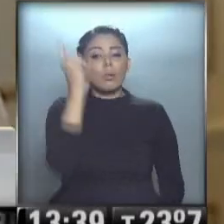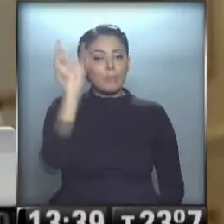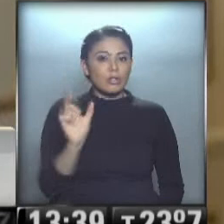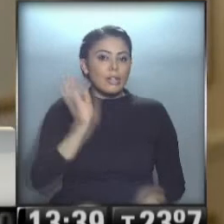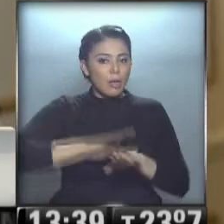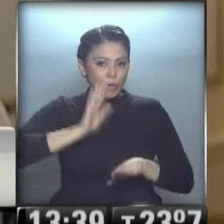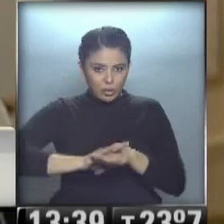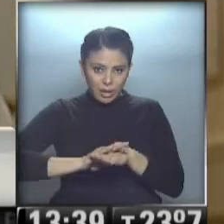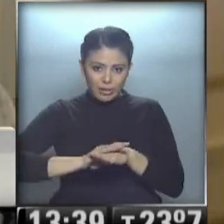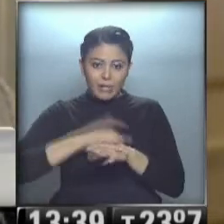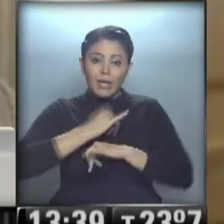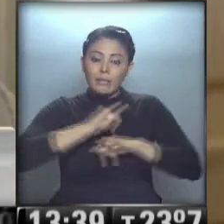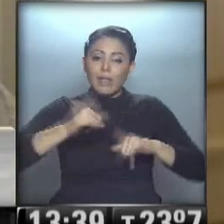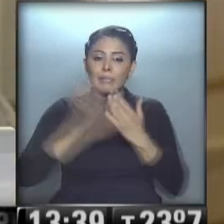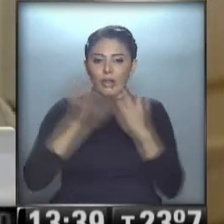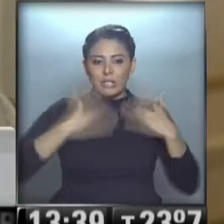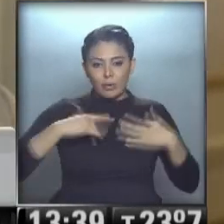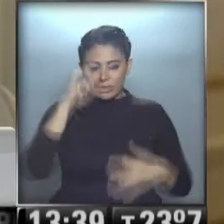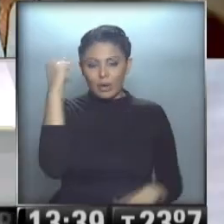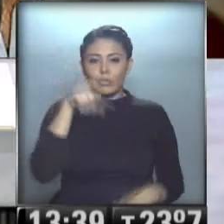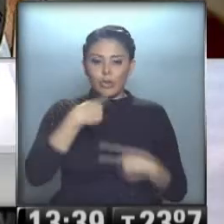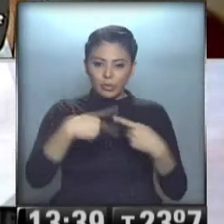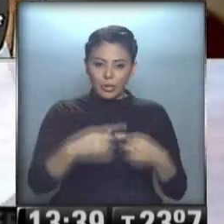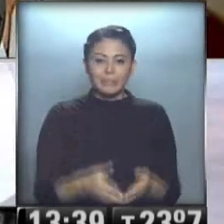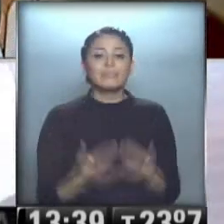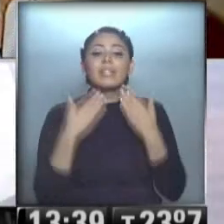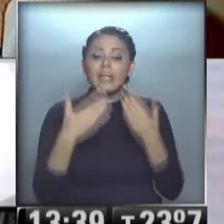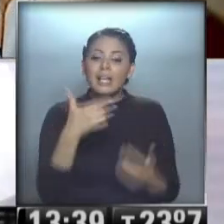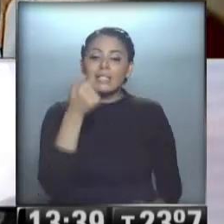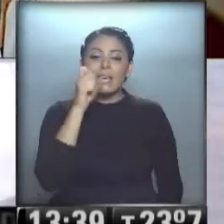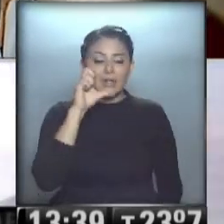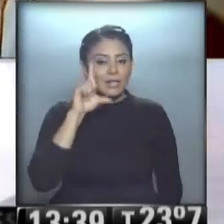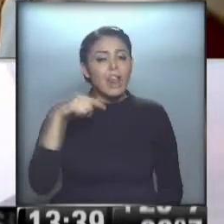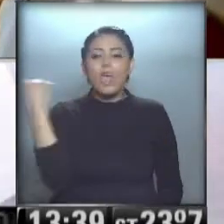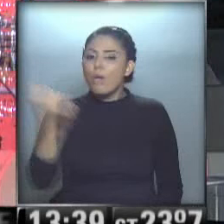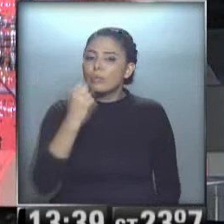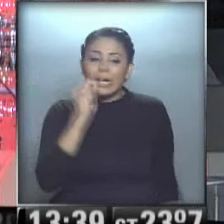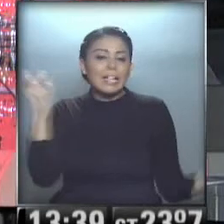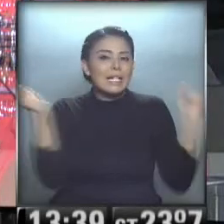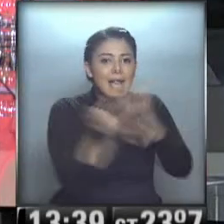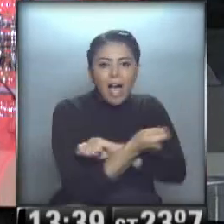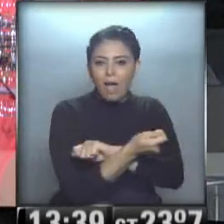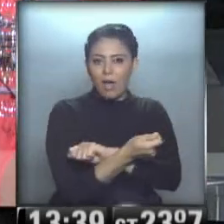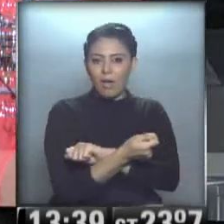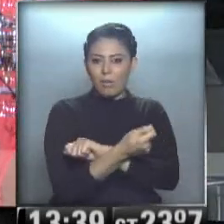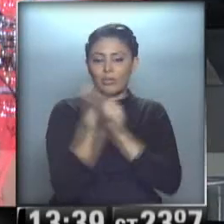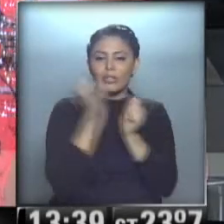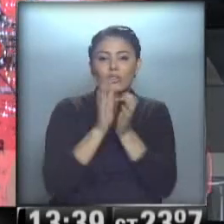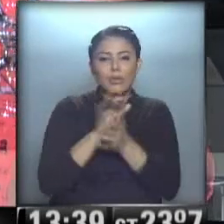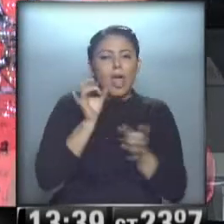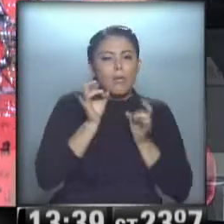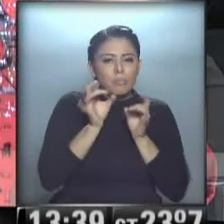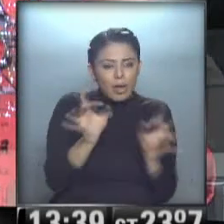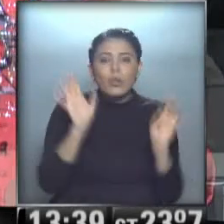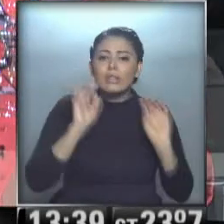responsables de la veracidad del ministerio de salud en acción ustedes gracias a vial que importante no que cambio para la historia de este virus además